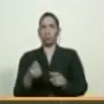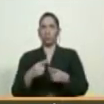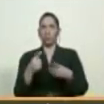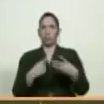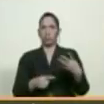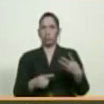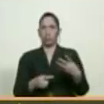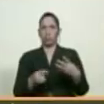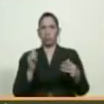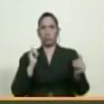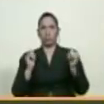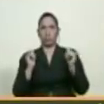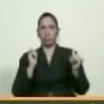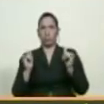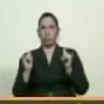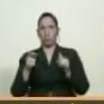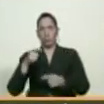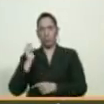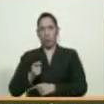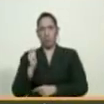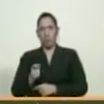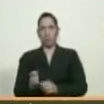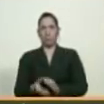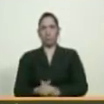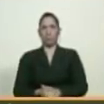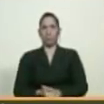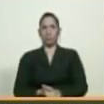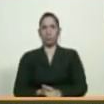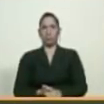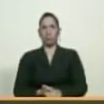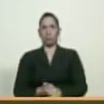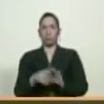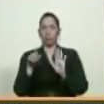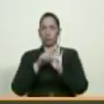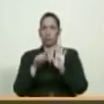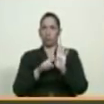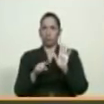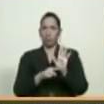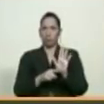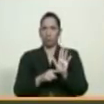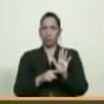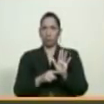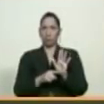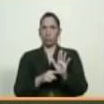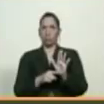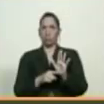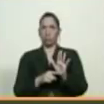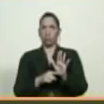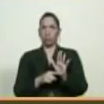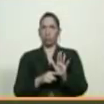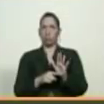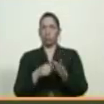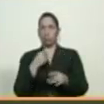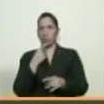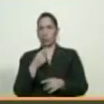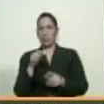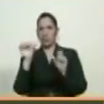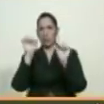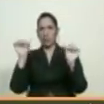cada celebración de la subasta. No se establecen restricciones de ofertas de divisas en el sistema